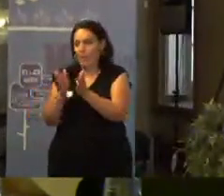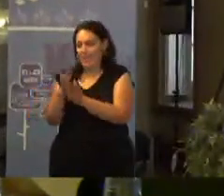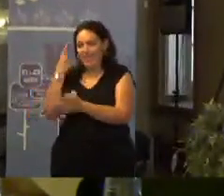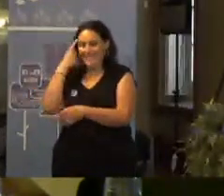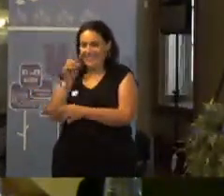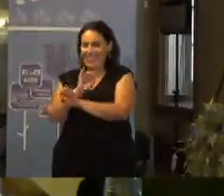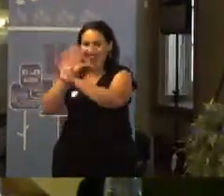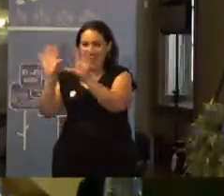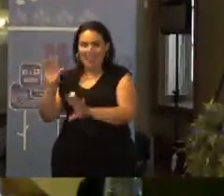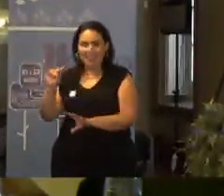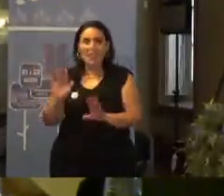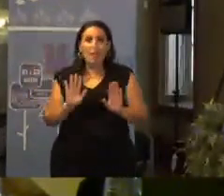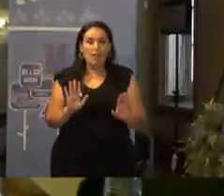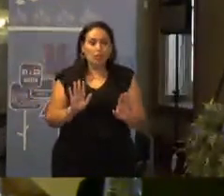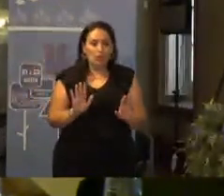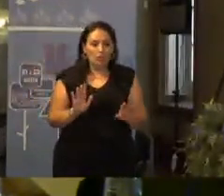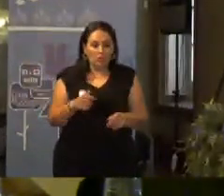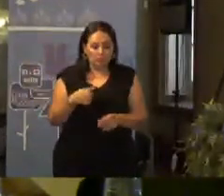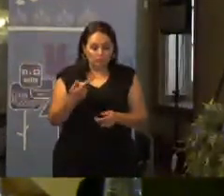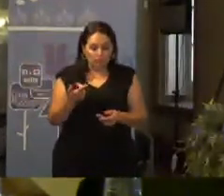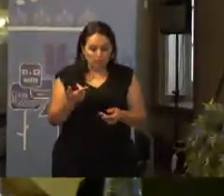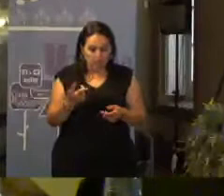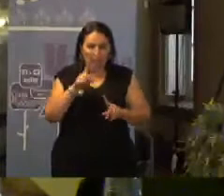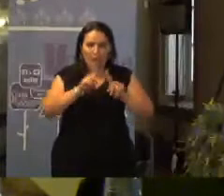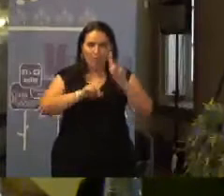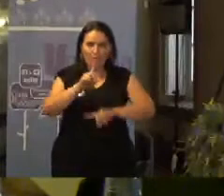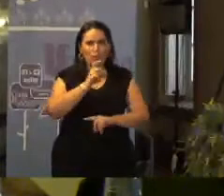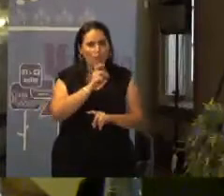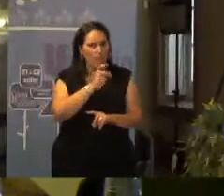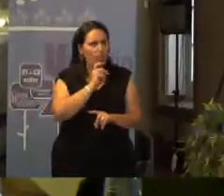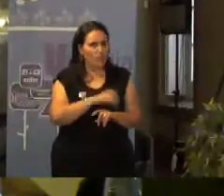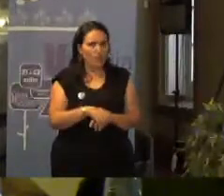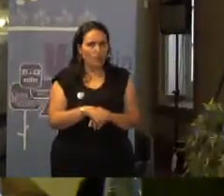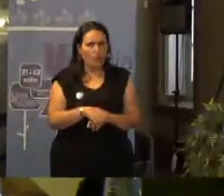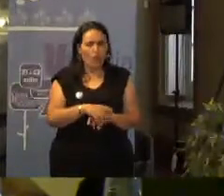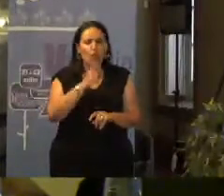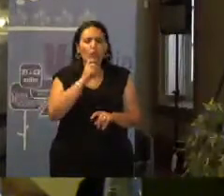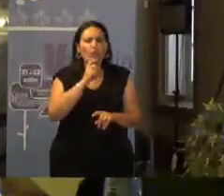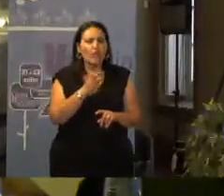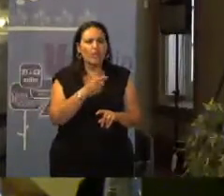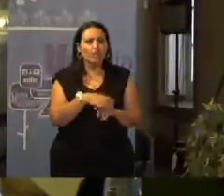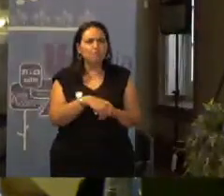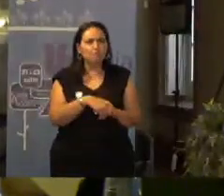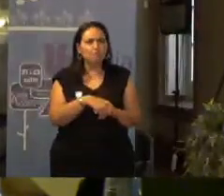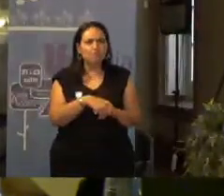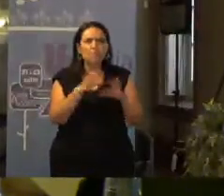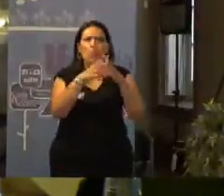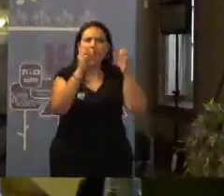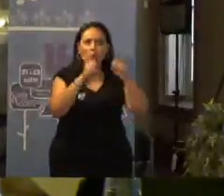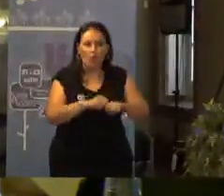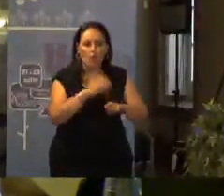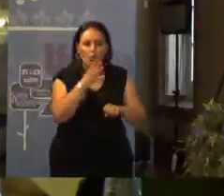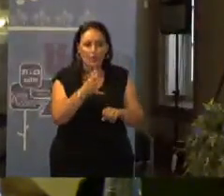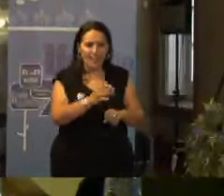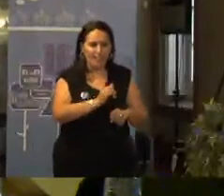Pero, e entón resulta pois moi complicado ás veces chegar a ese tipo de acordos porque esa